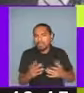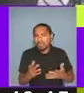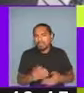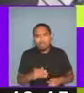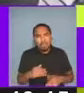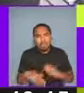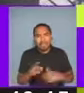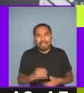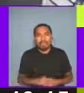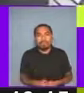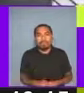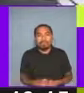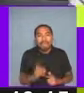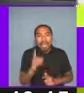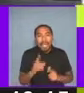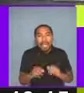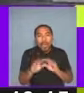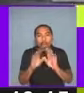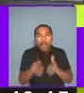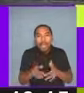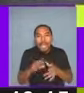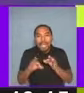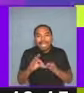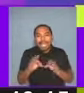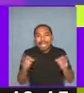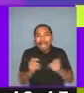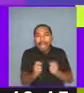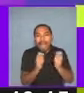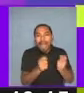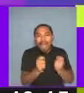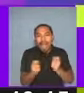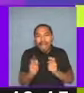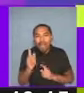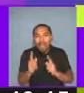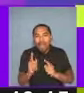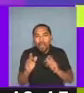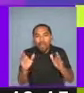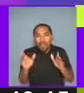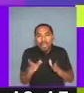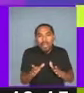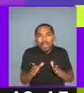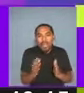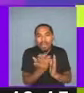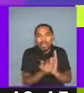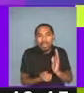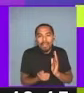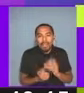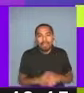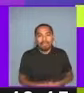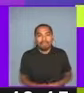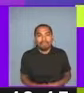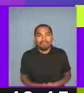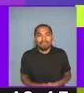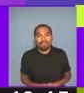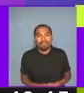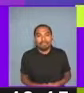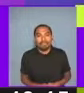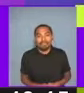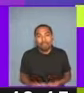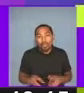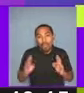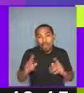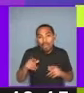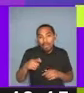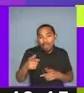están en algunos tratando de mantener alguna oferta con algún porcentaje de descuento para ver si pueden también tener